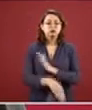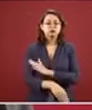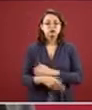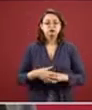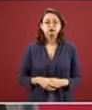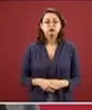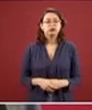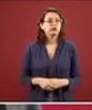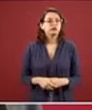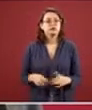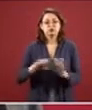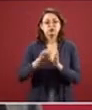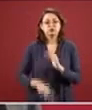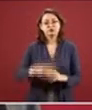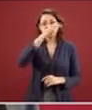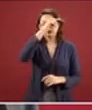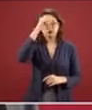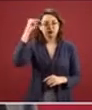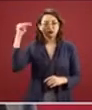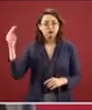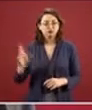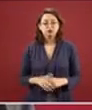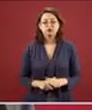Se me viene ahorita a la cabeza Nayarit,